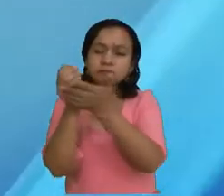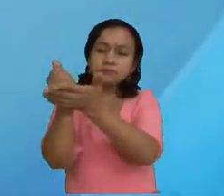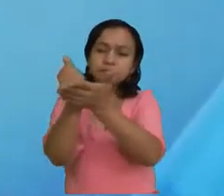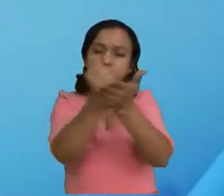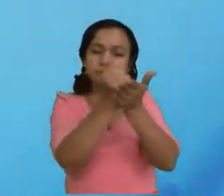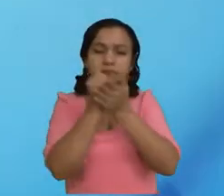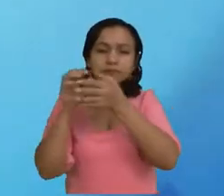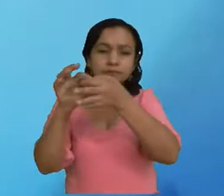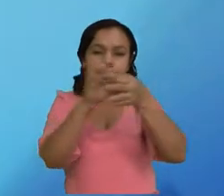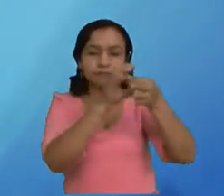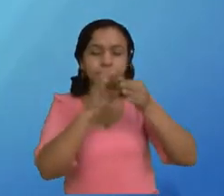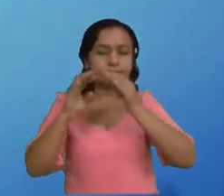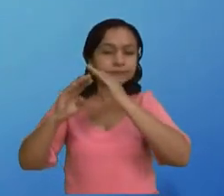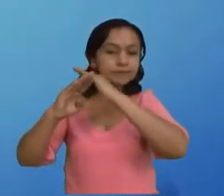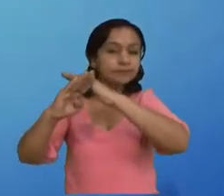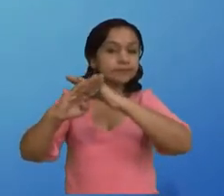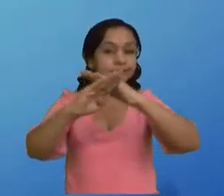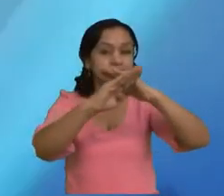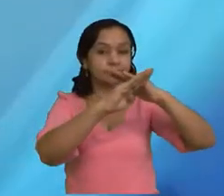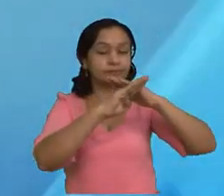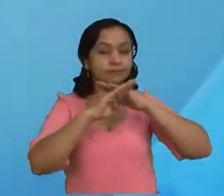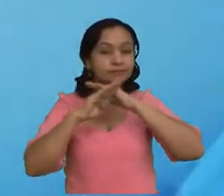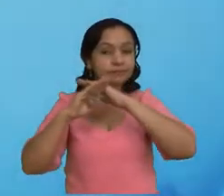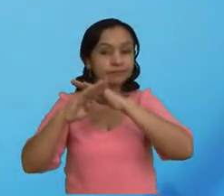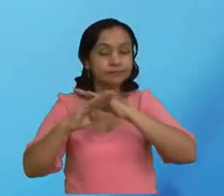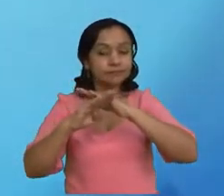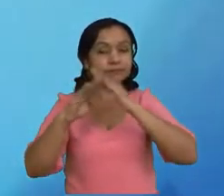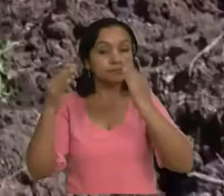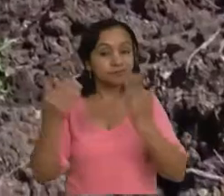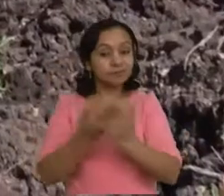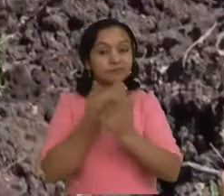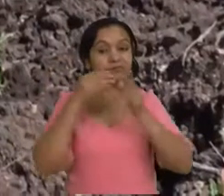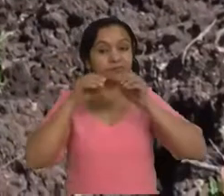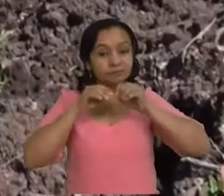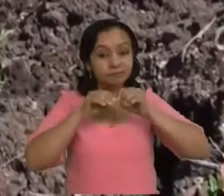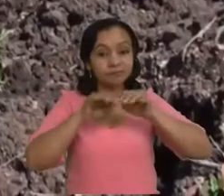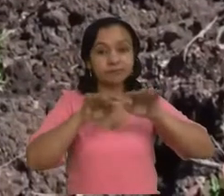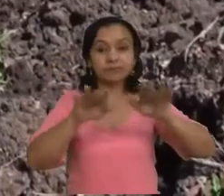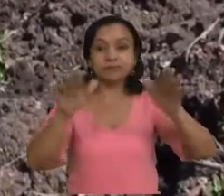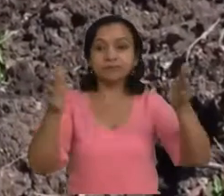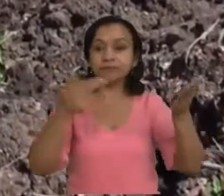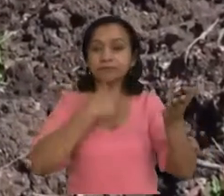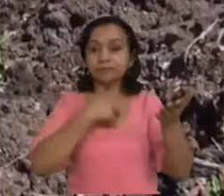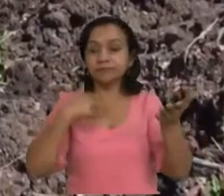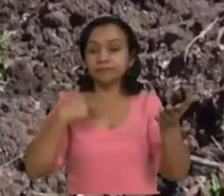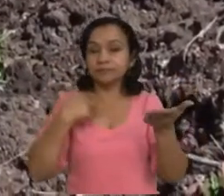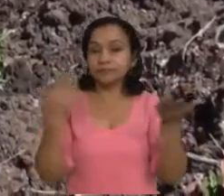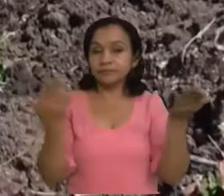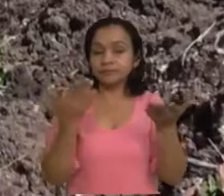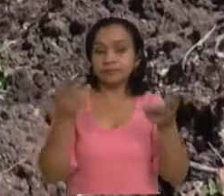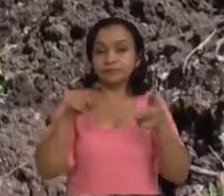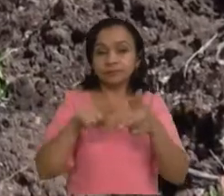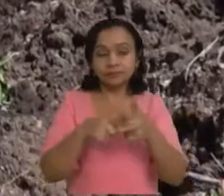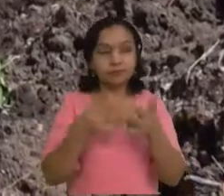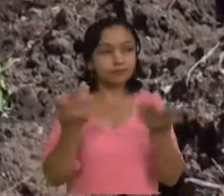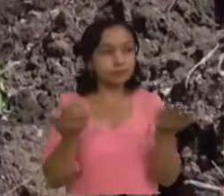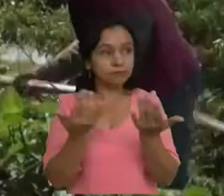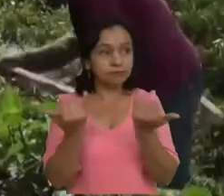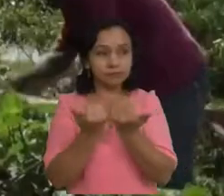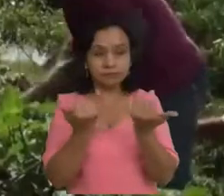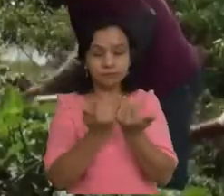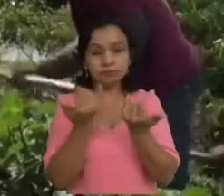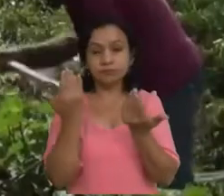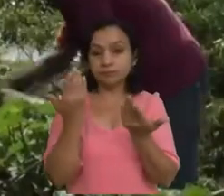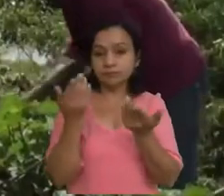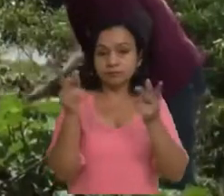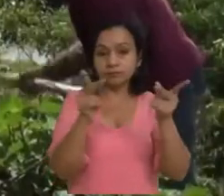global para enfrentar esta epidemia. Dijo también que el INTA realiza millonarios proyectos a favor